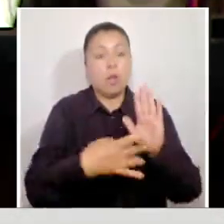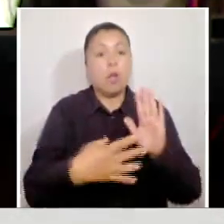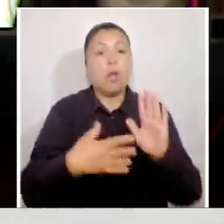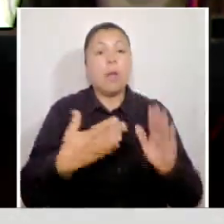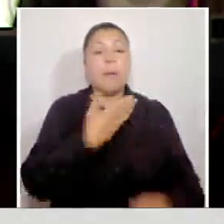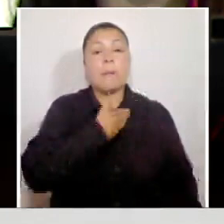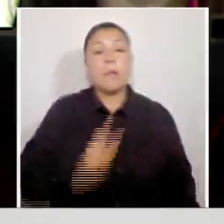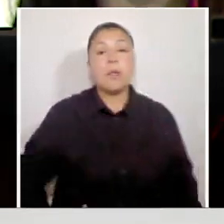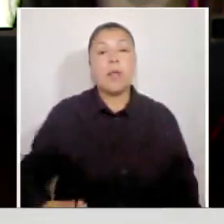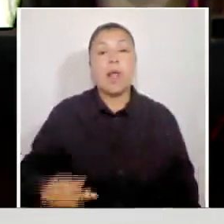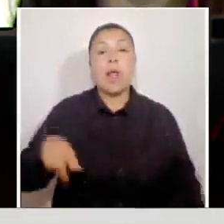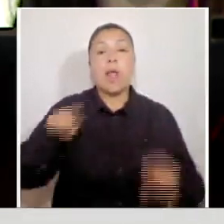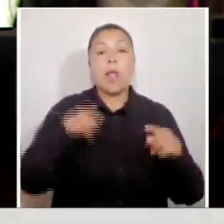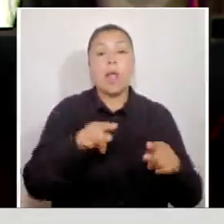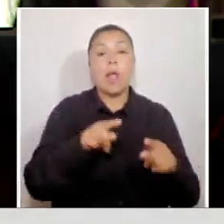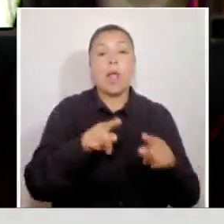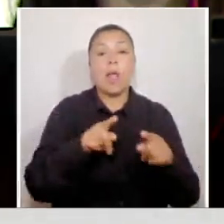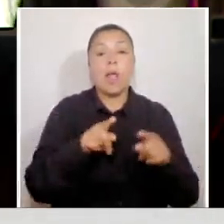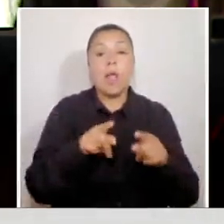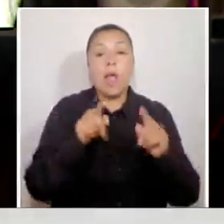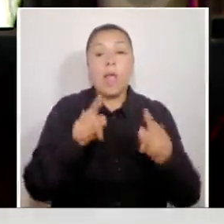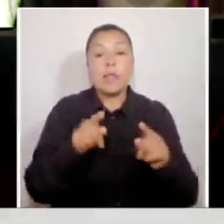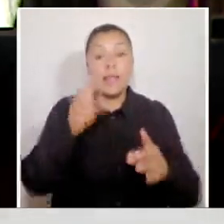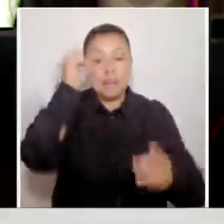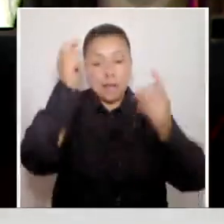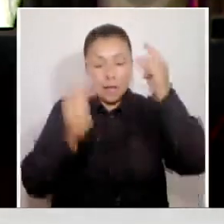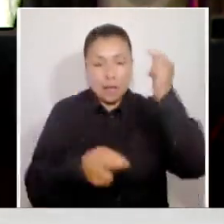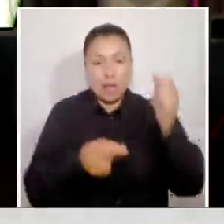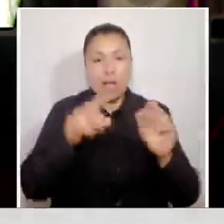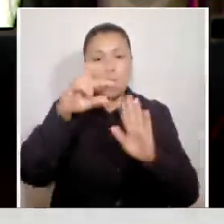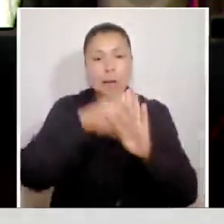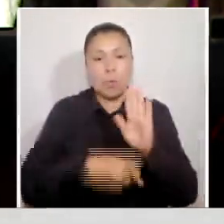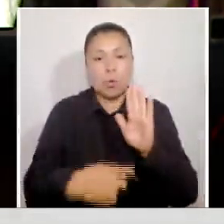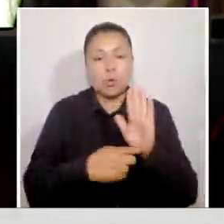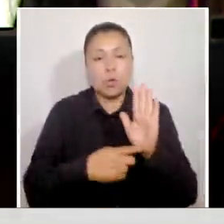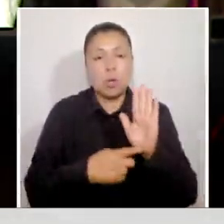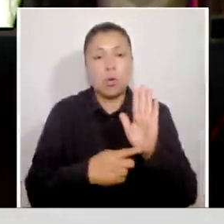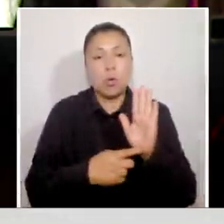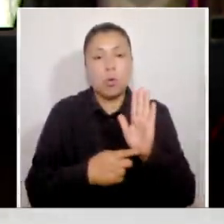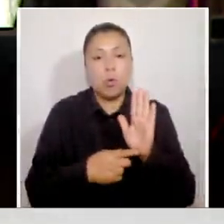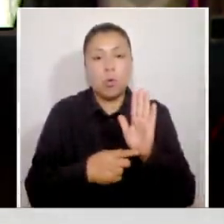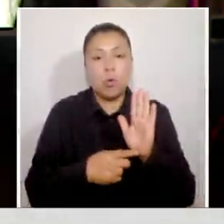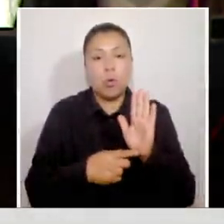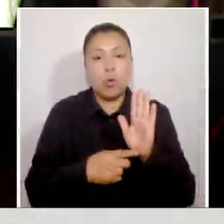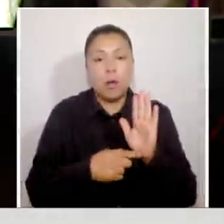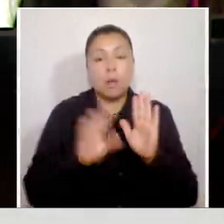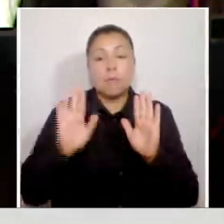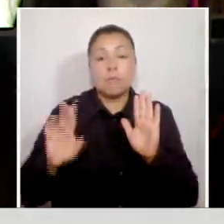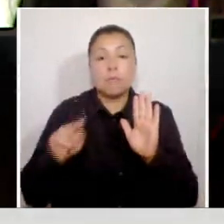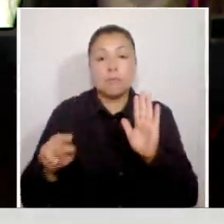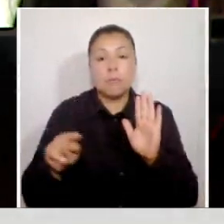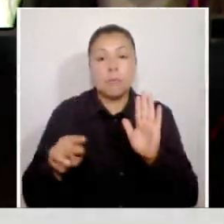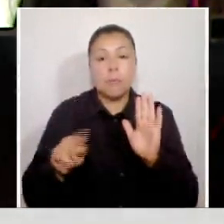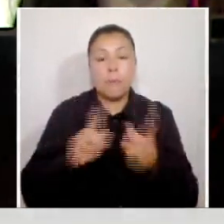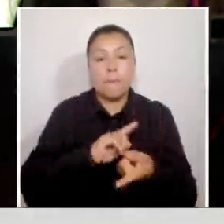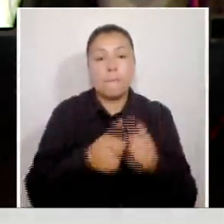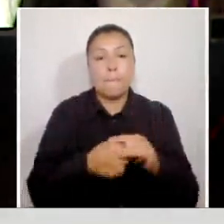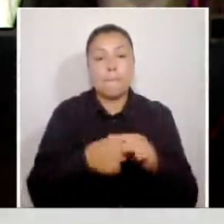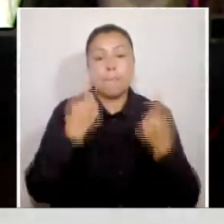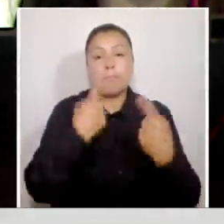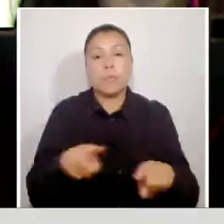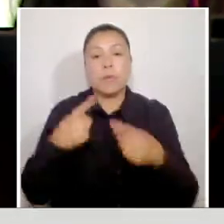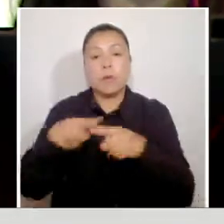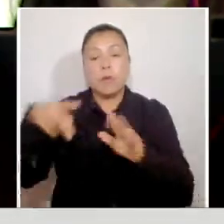es el derivado precisamente de esas ideas que contiene el proyecto y que han y que se han plasmado en la modificación de distintas normas que